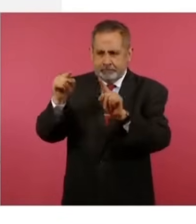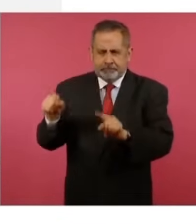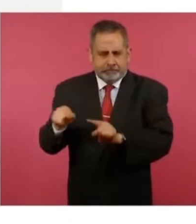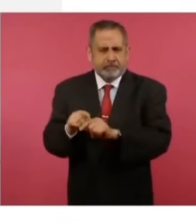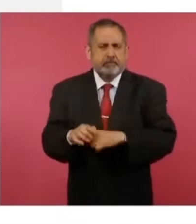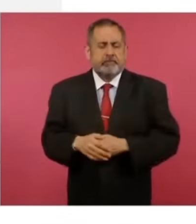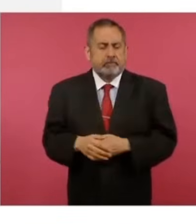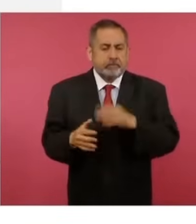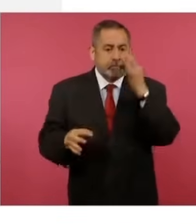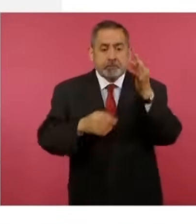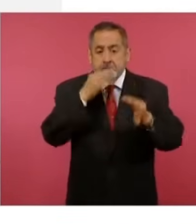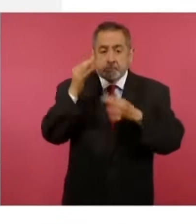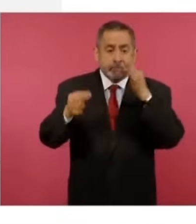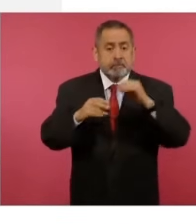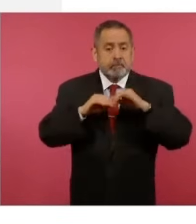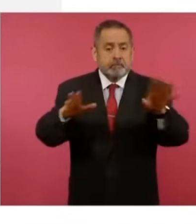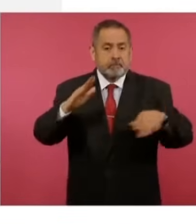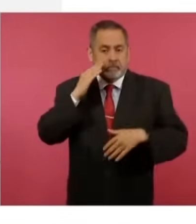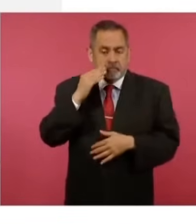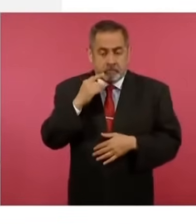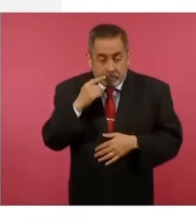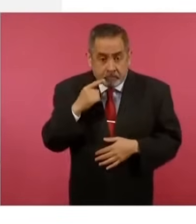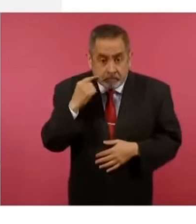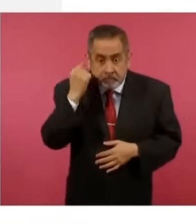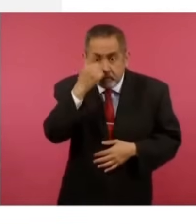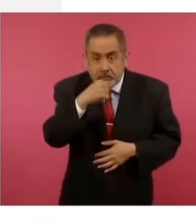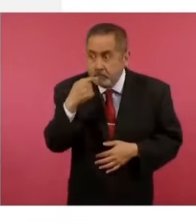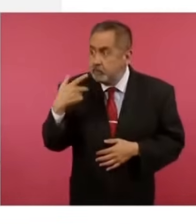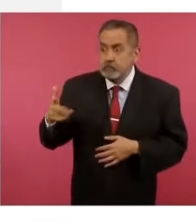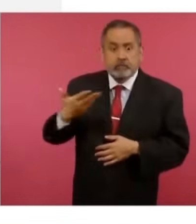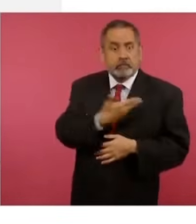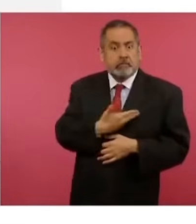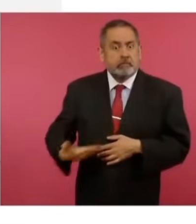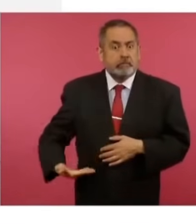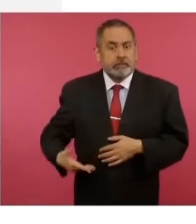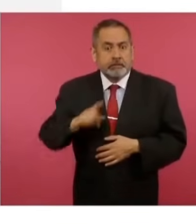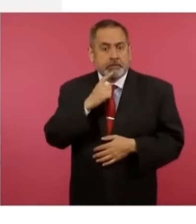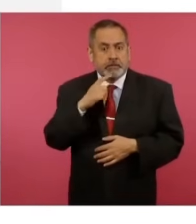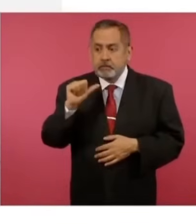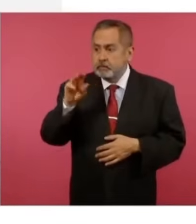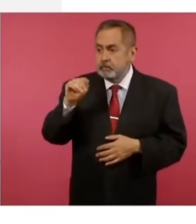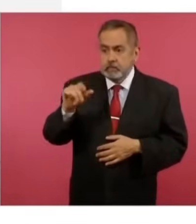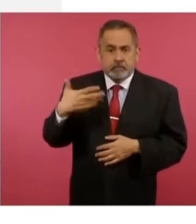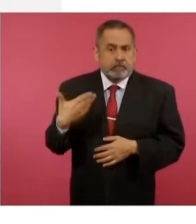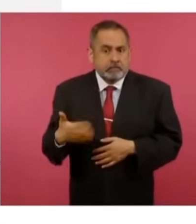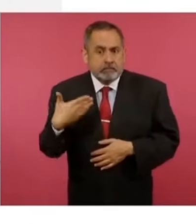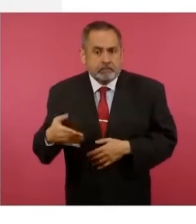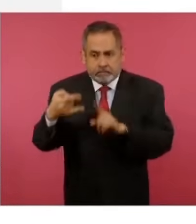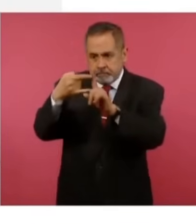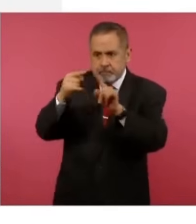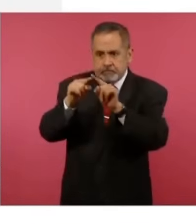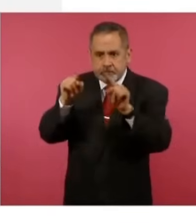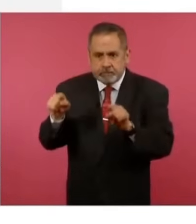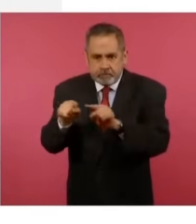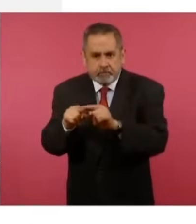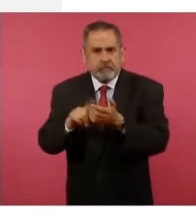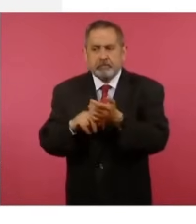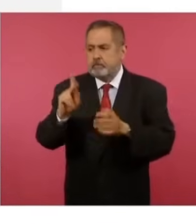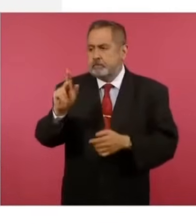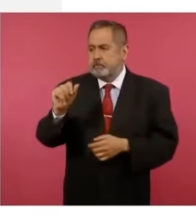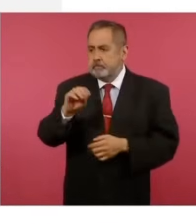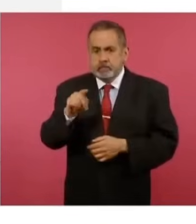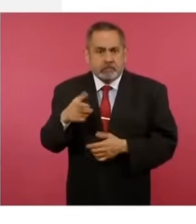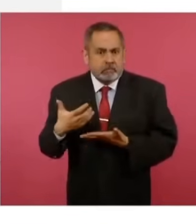anuncios a través de Facebook con el rostro del presidente Andrés Manuel López Obrador o la imagen de Pemex hablando de